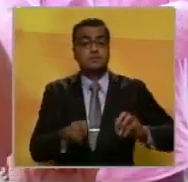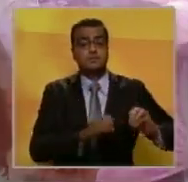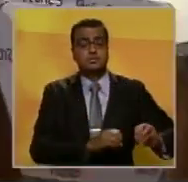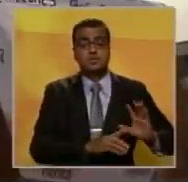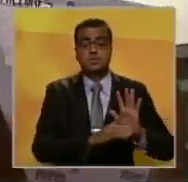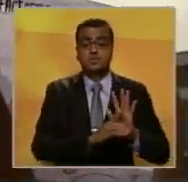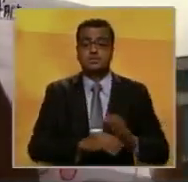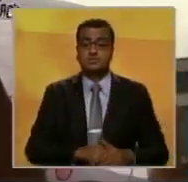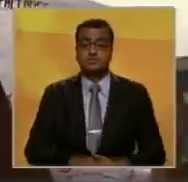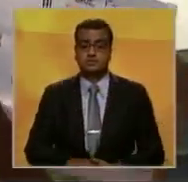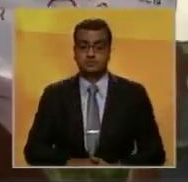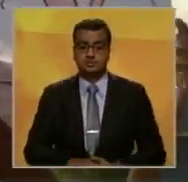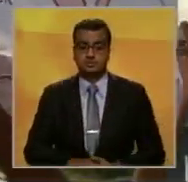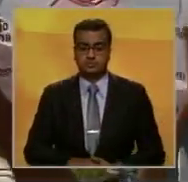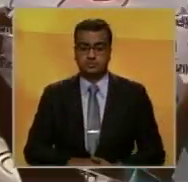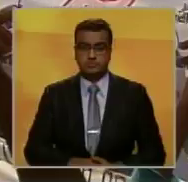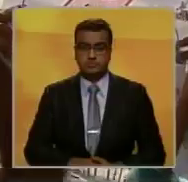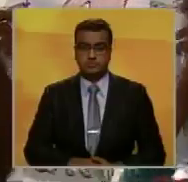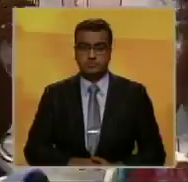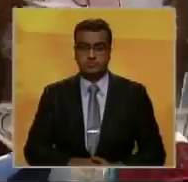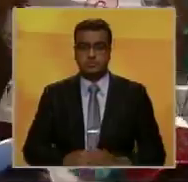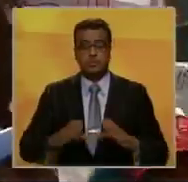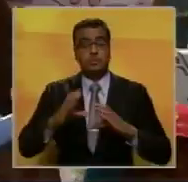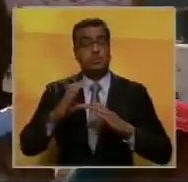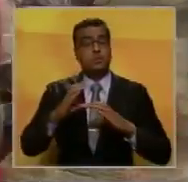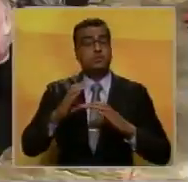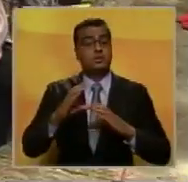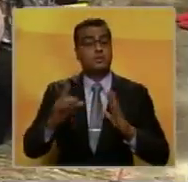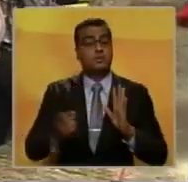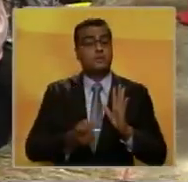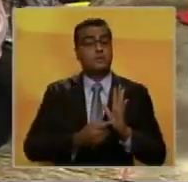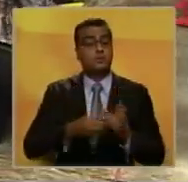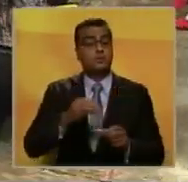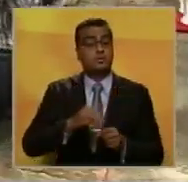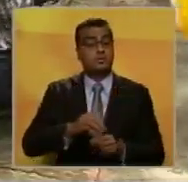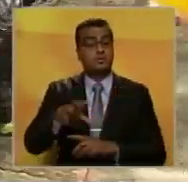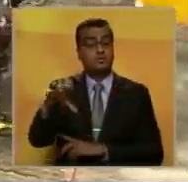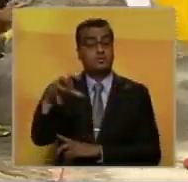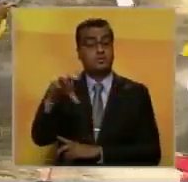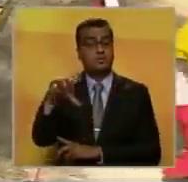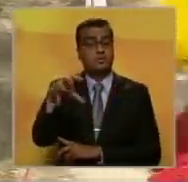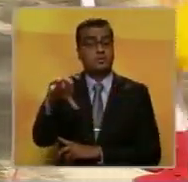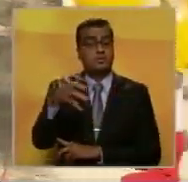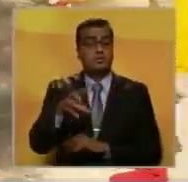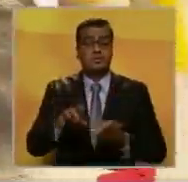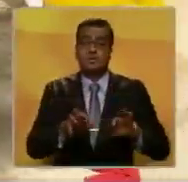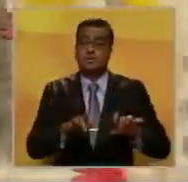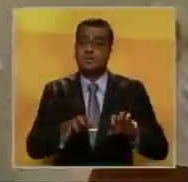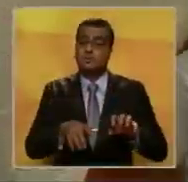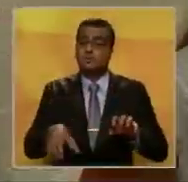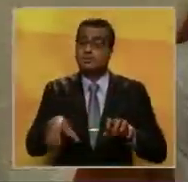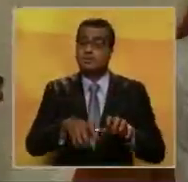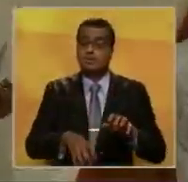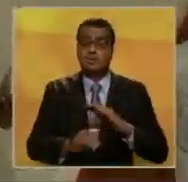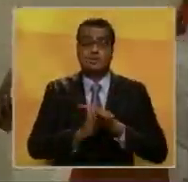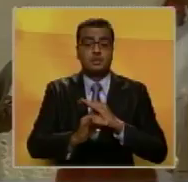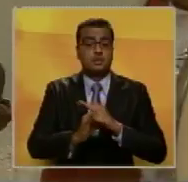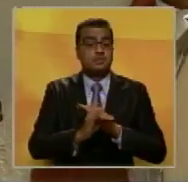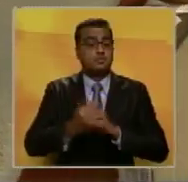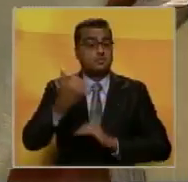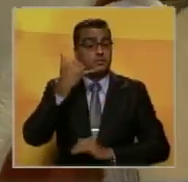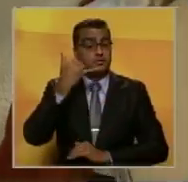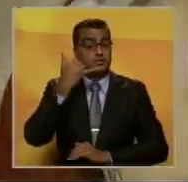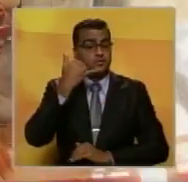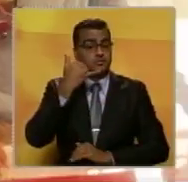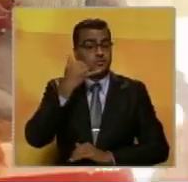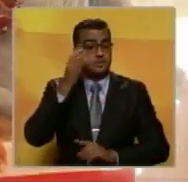derechos. En Macanillas, Conatel instalará un punto de acceso satelital que tendrá computadoras, internet, telefonía fija y